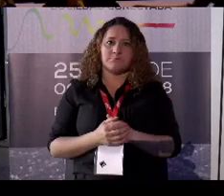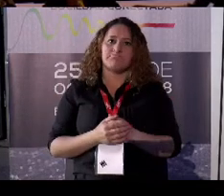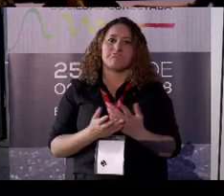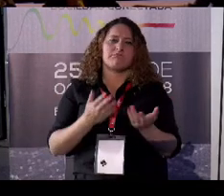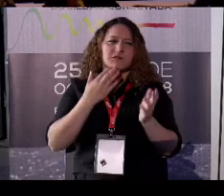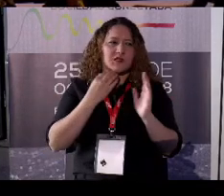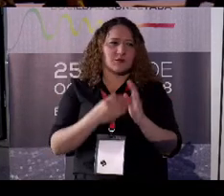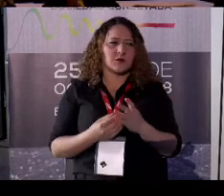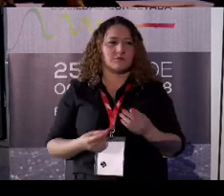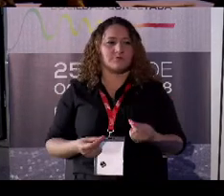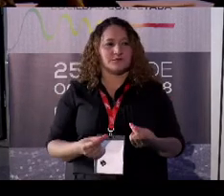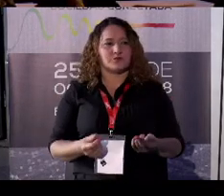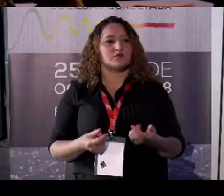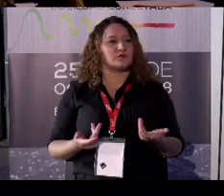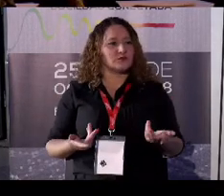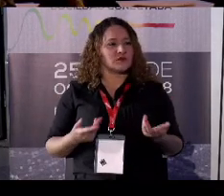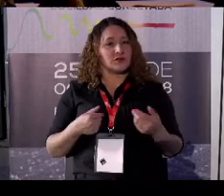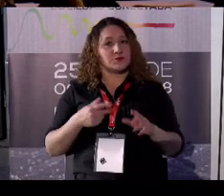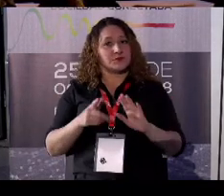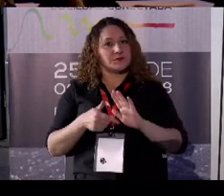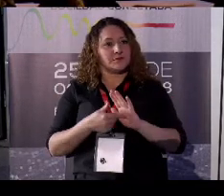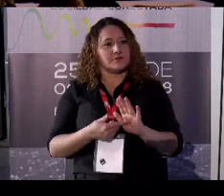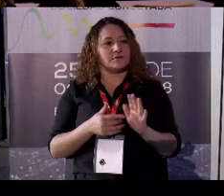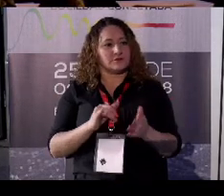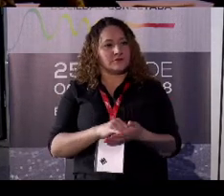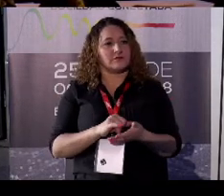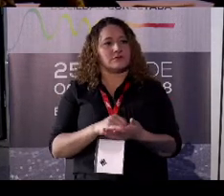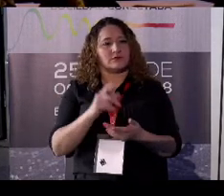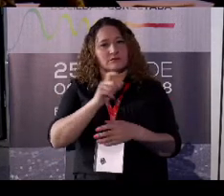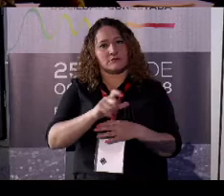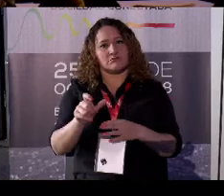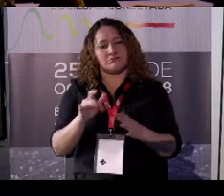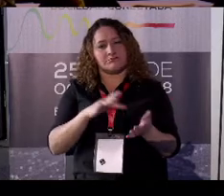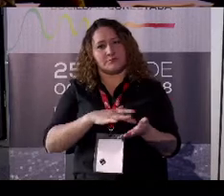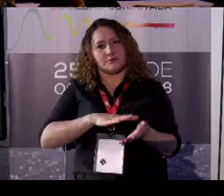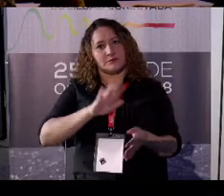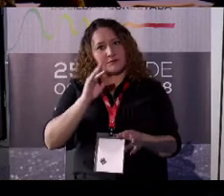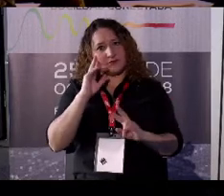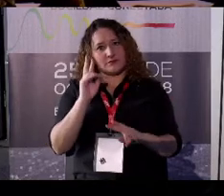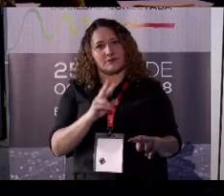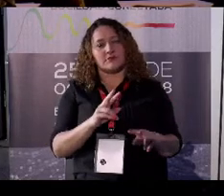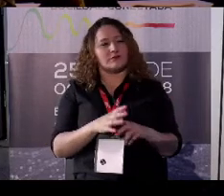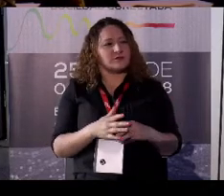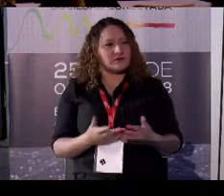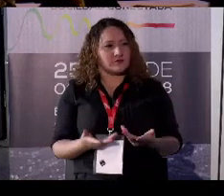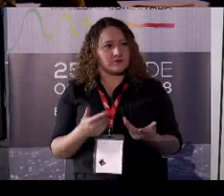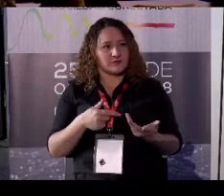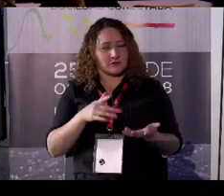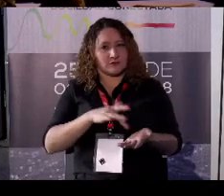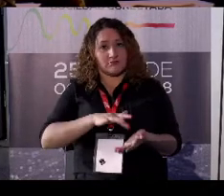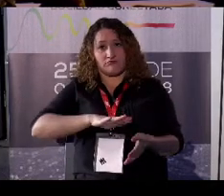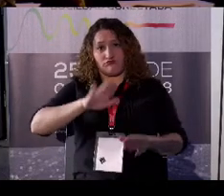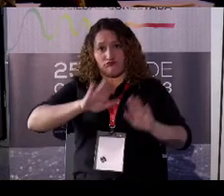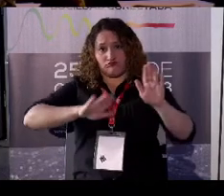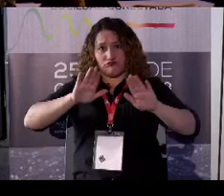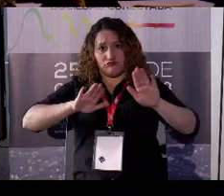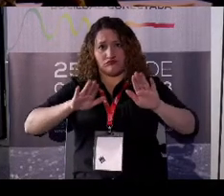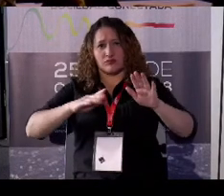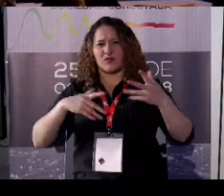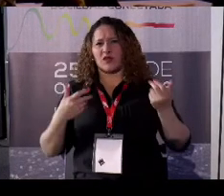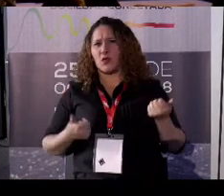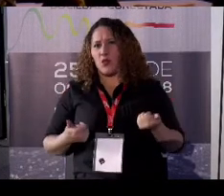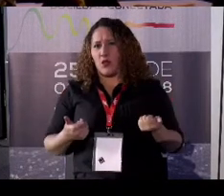ejemplo rápidamente. Esto que les muestro acá es lo que un participante vería. ¿Sí? Usted participa y ¿qué ve de esa